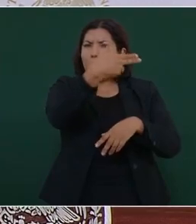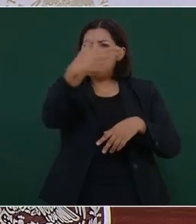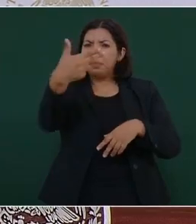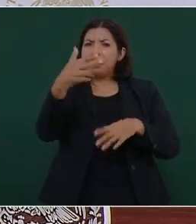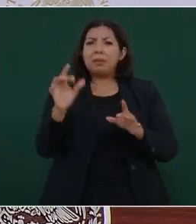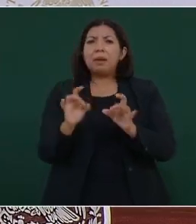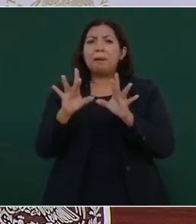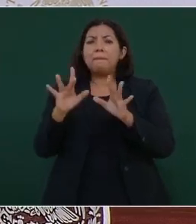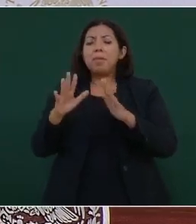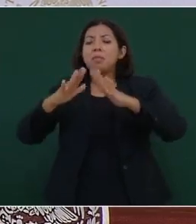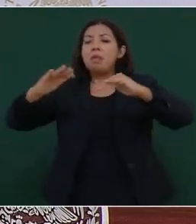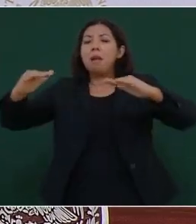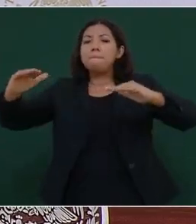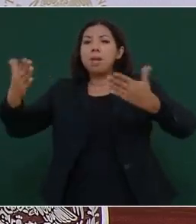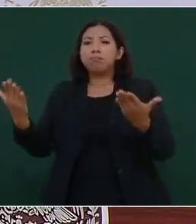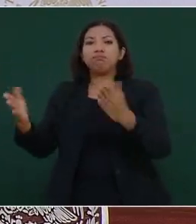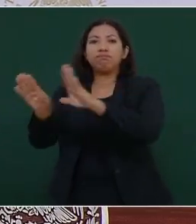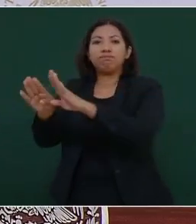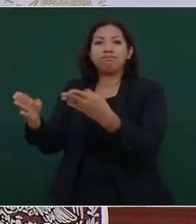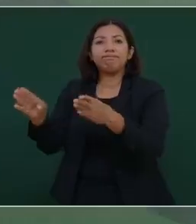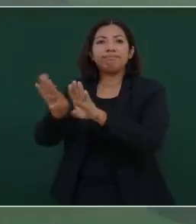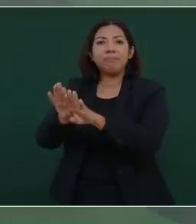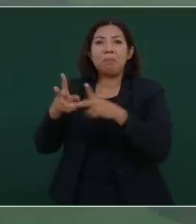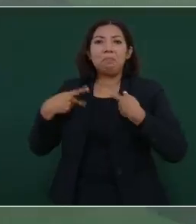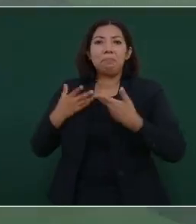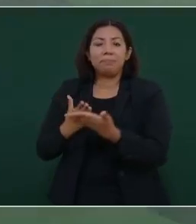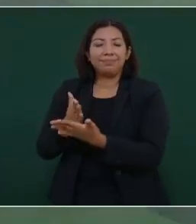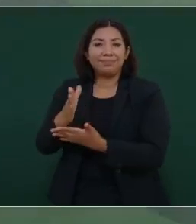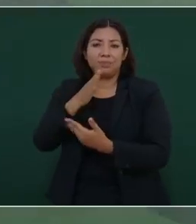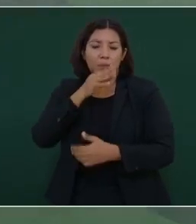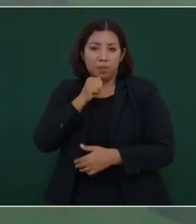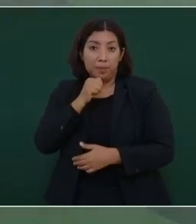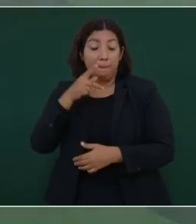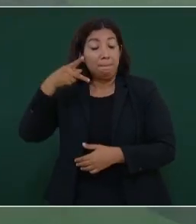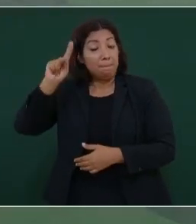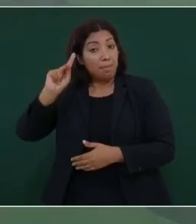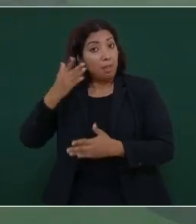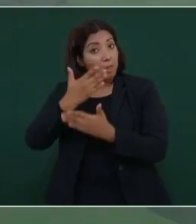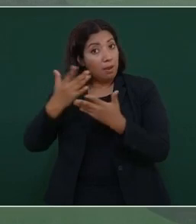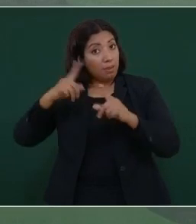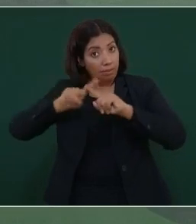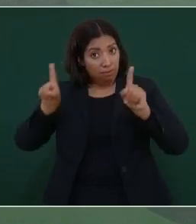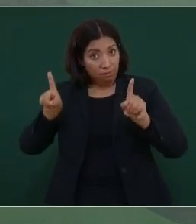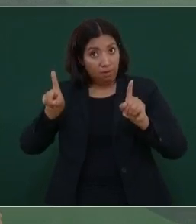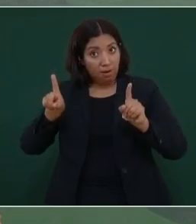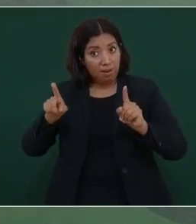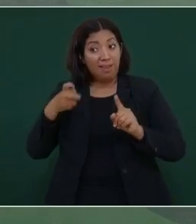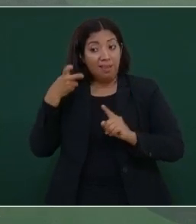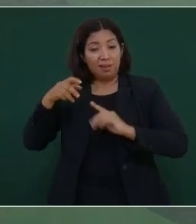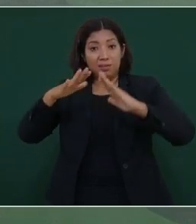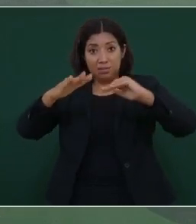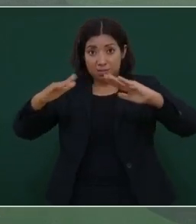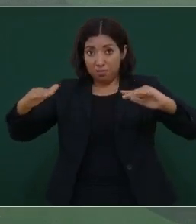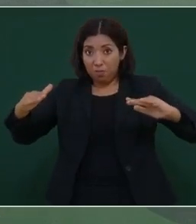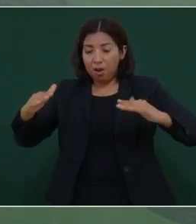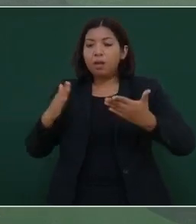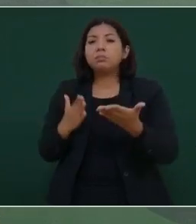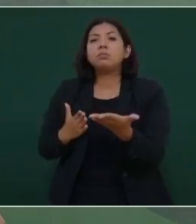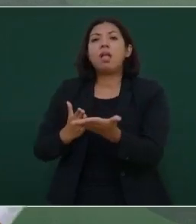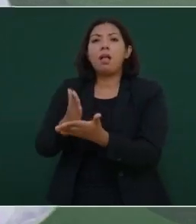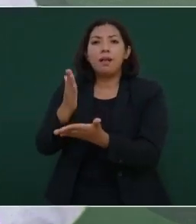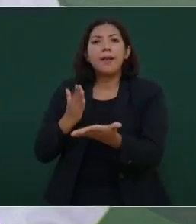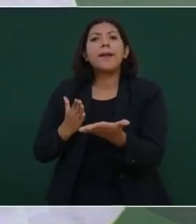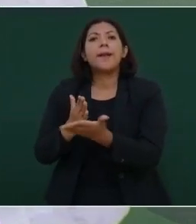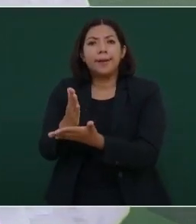de mantener las reservas y que sean playas públicas para el disfrute de todo